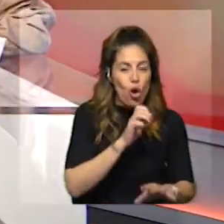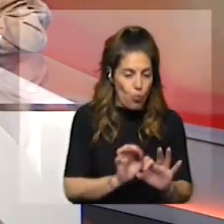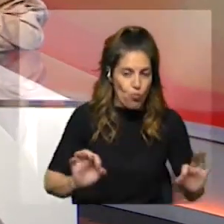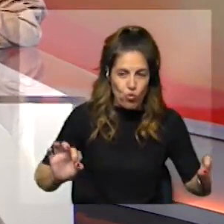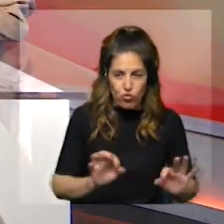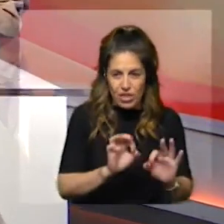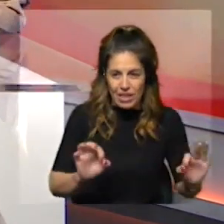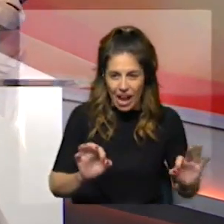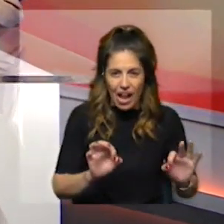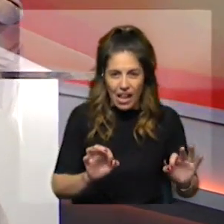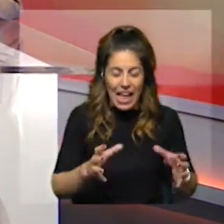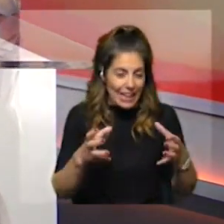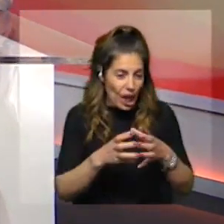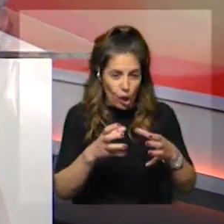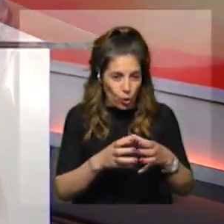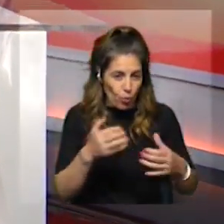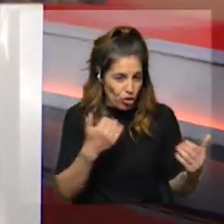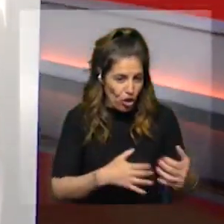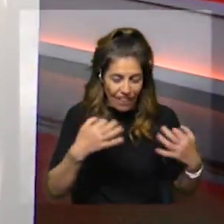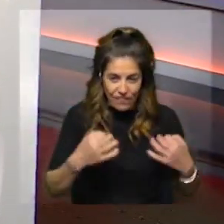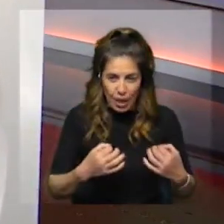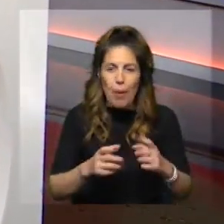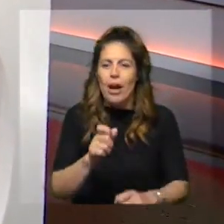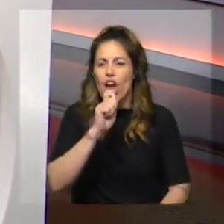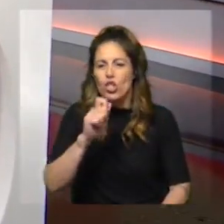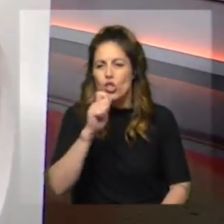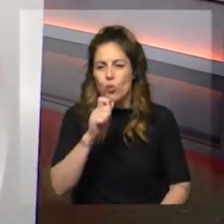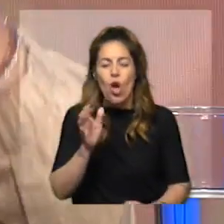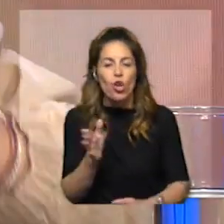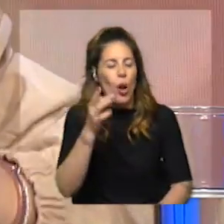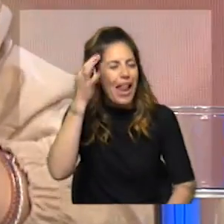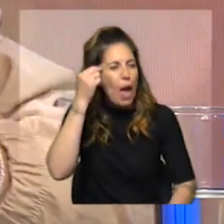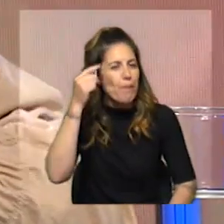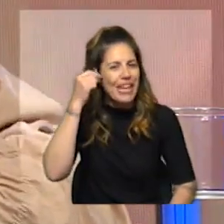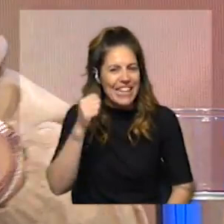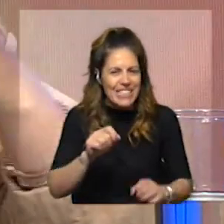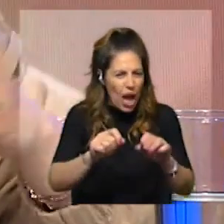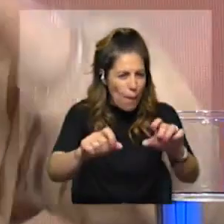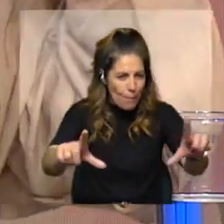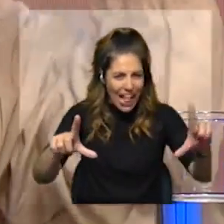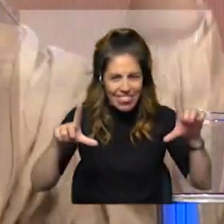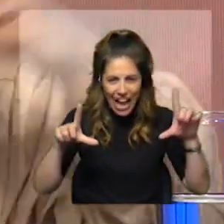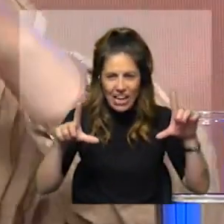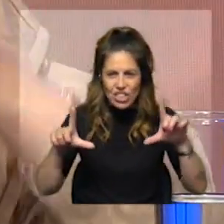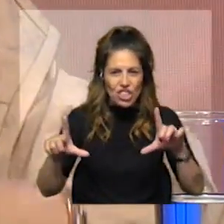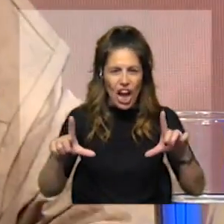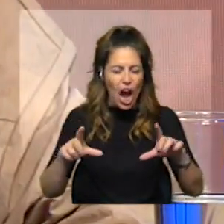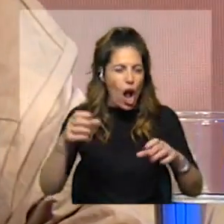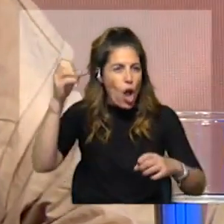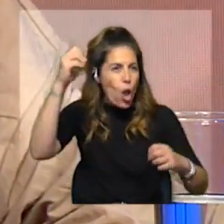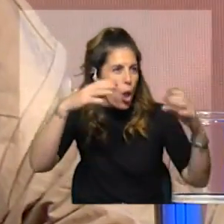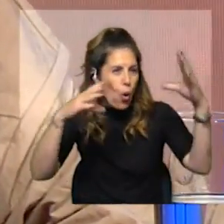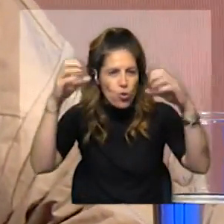show de... que en la banda se toca todo, pero después está el show con toda la experiencia del show, pantallas, luces, no sé, magia. Esa